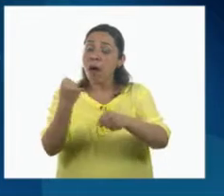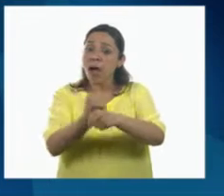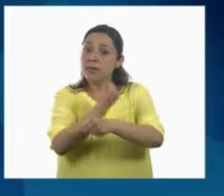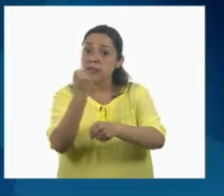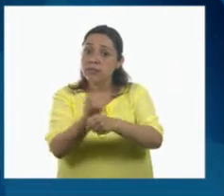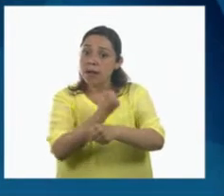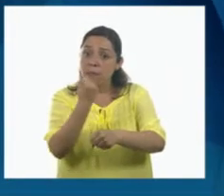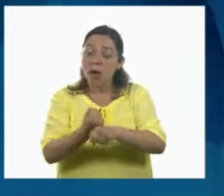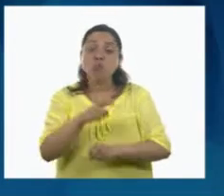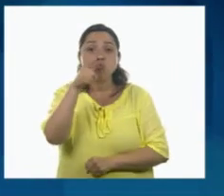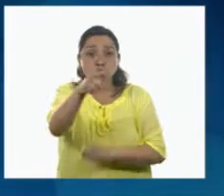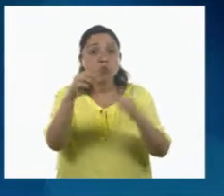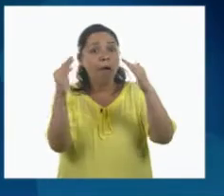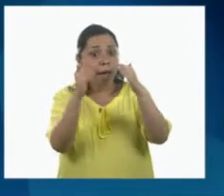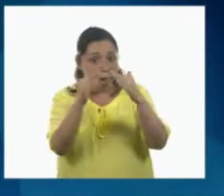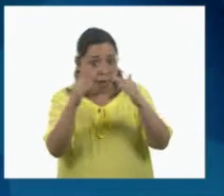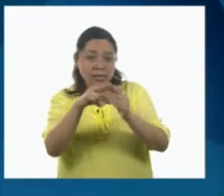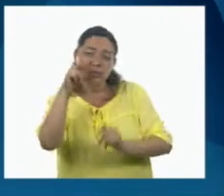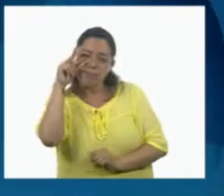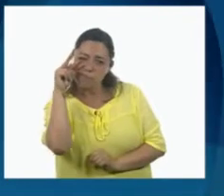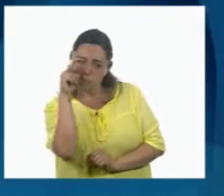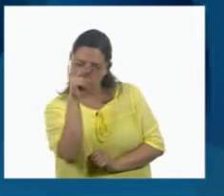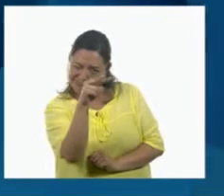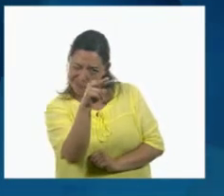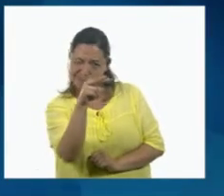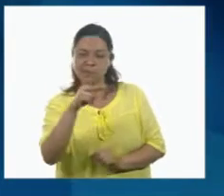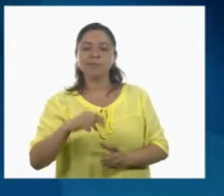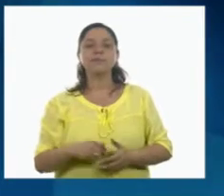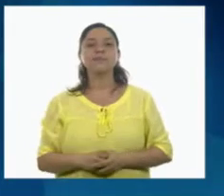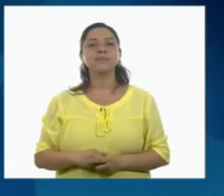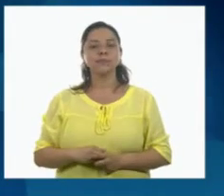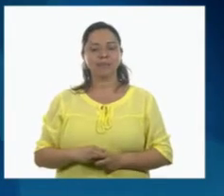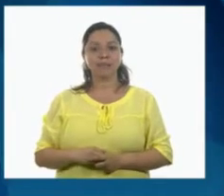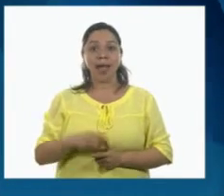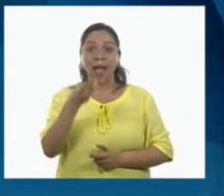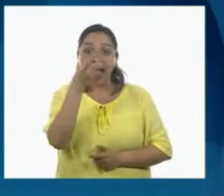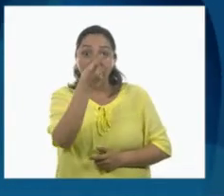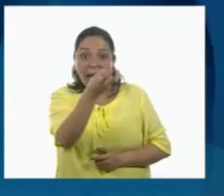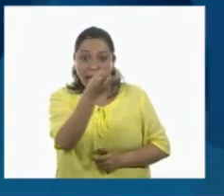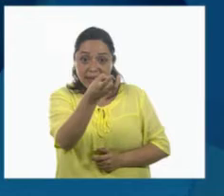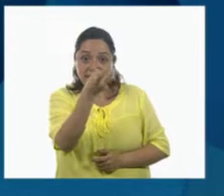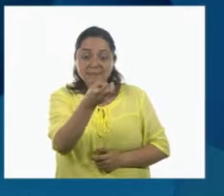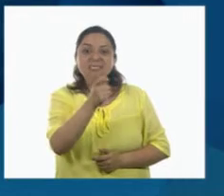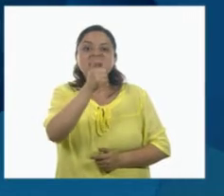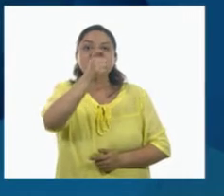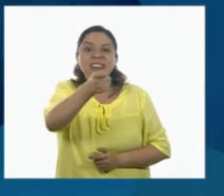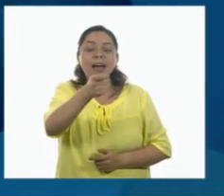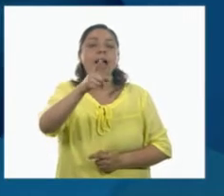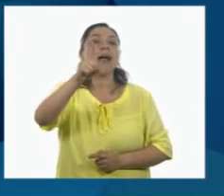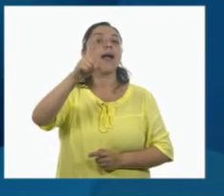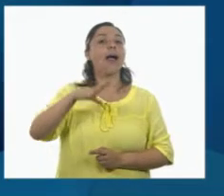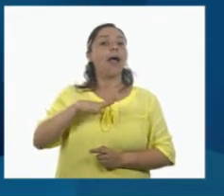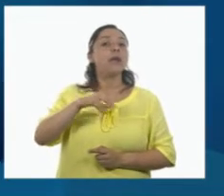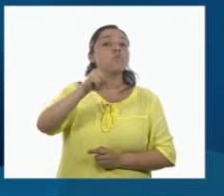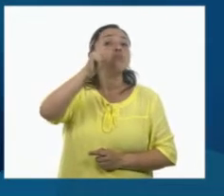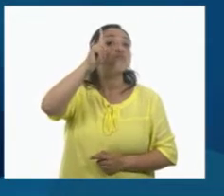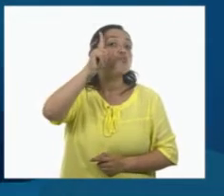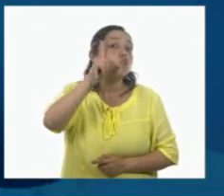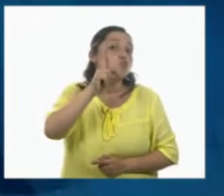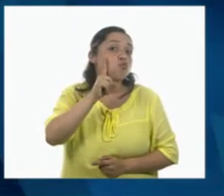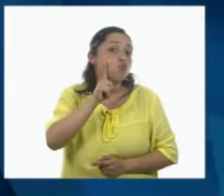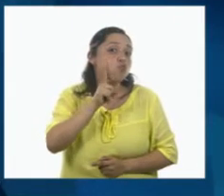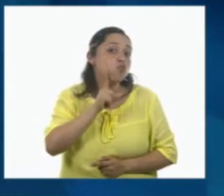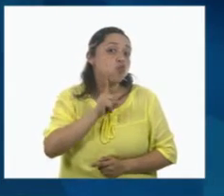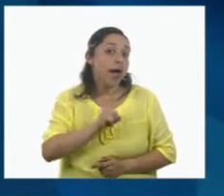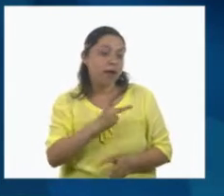estás en casa, observa los detalles. Ahí encontramos también a una mujer que está sobre